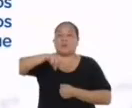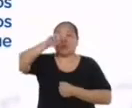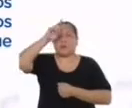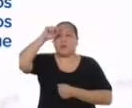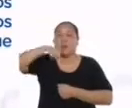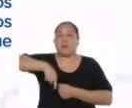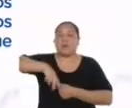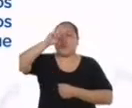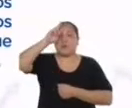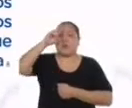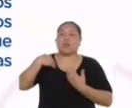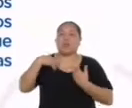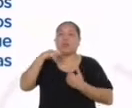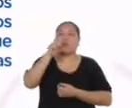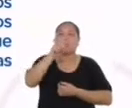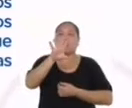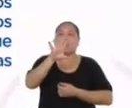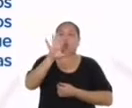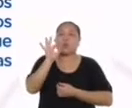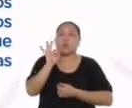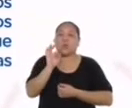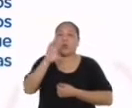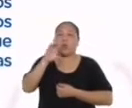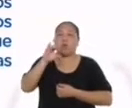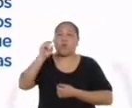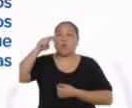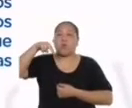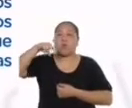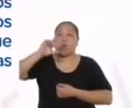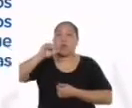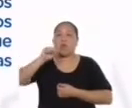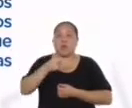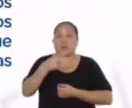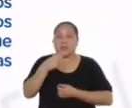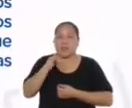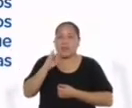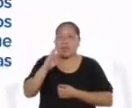tiene 159 cuencas hidrográficas.